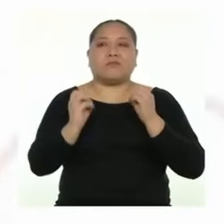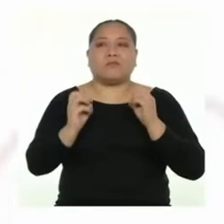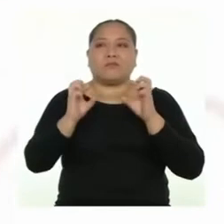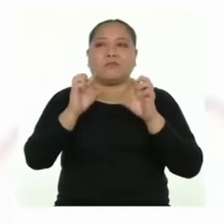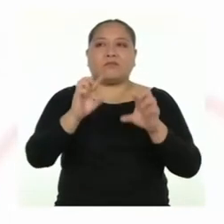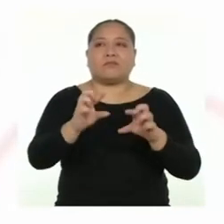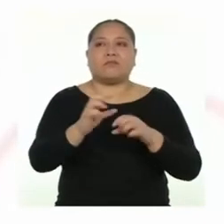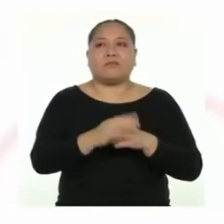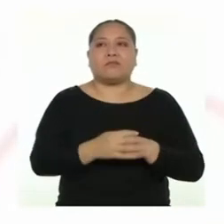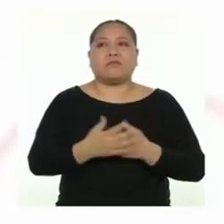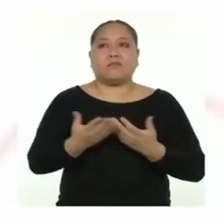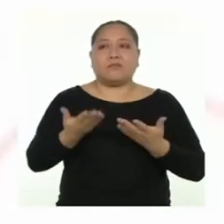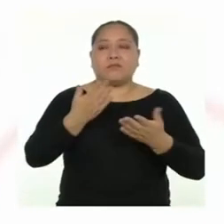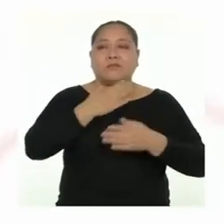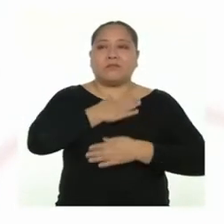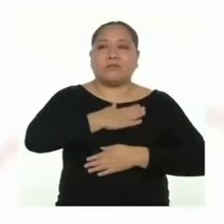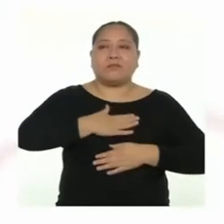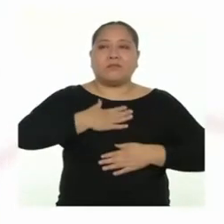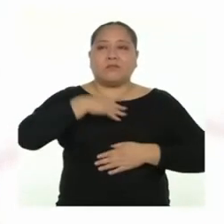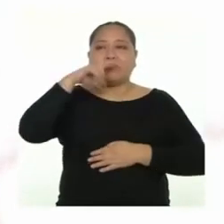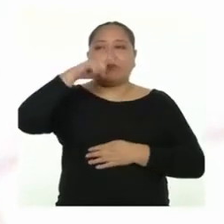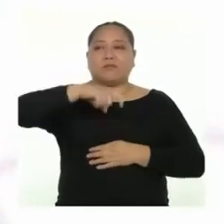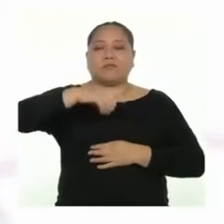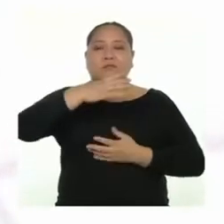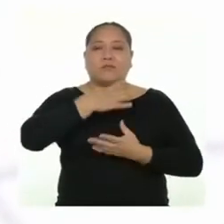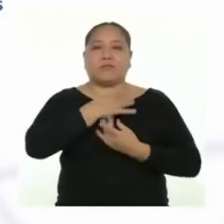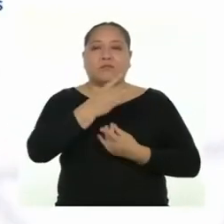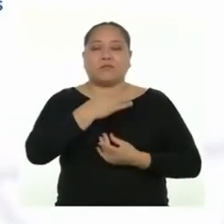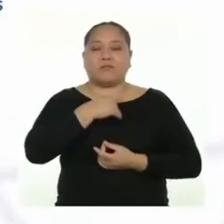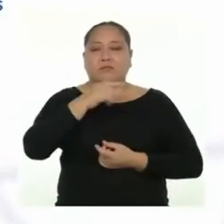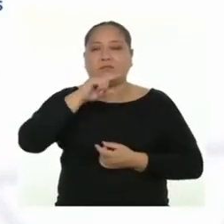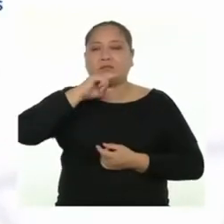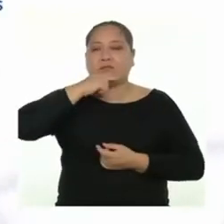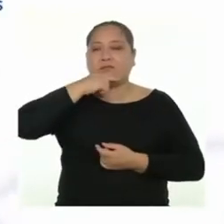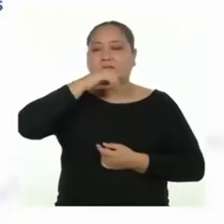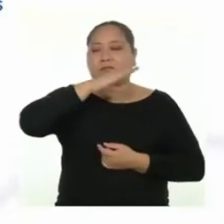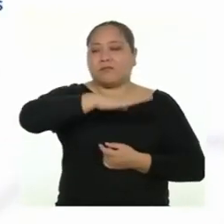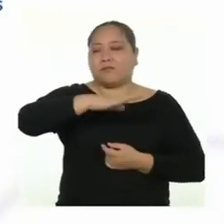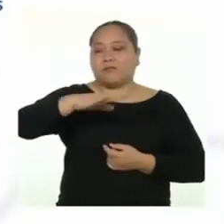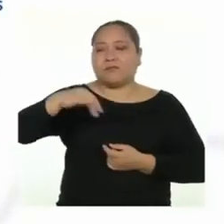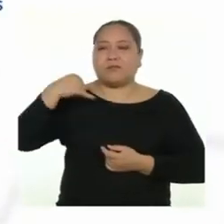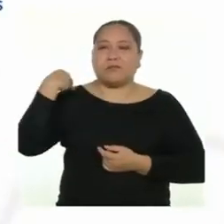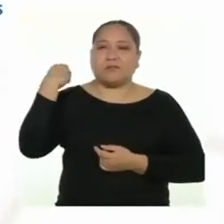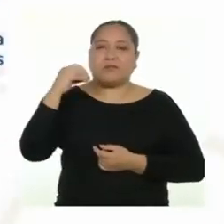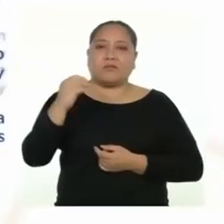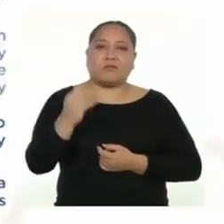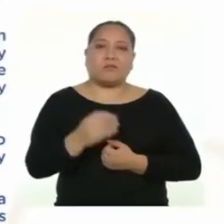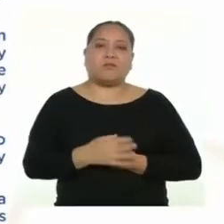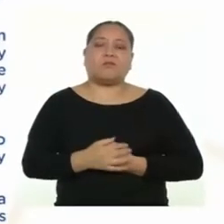a satisfacer las necesidades e intereses de las niñas y adolescentes.